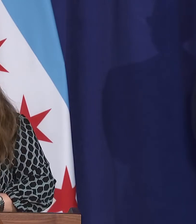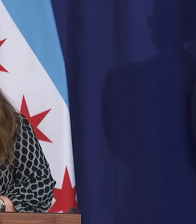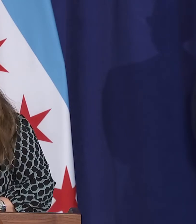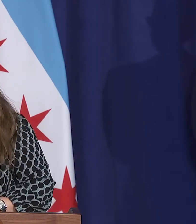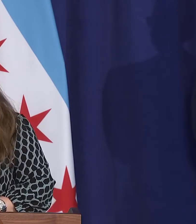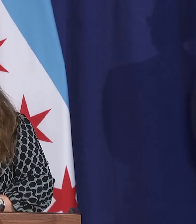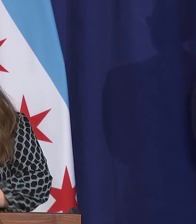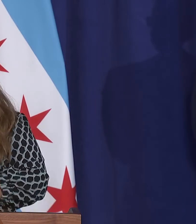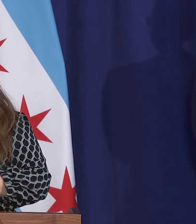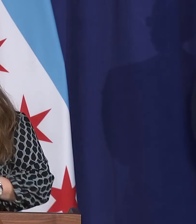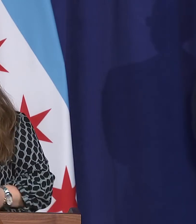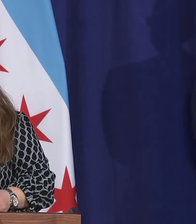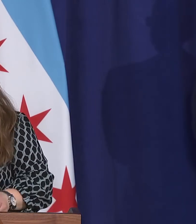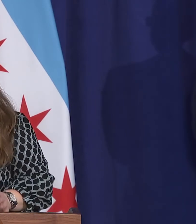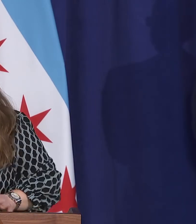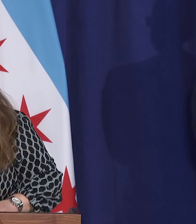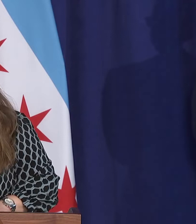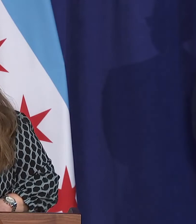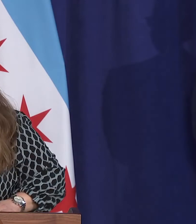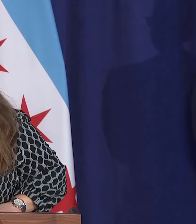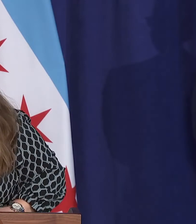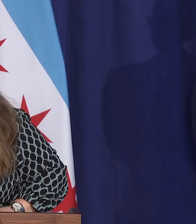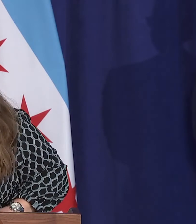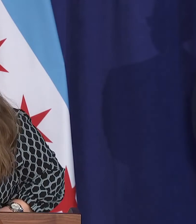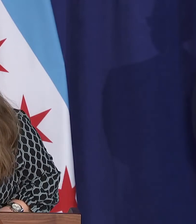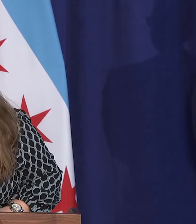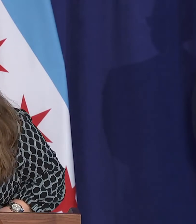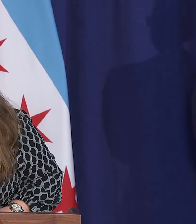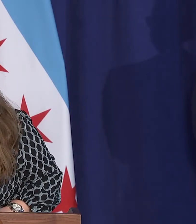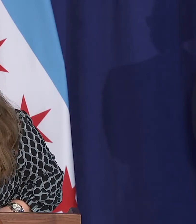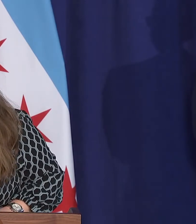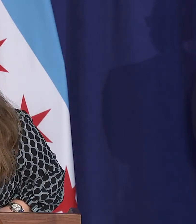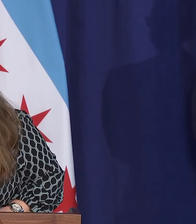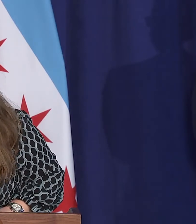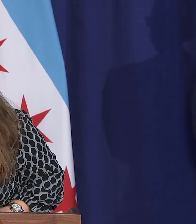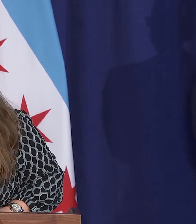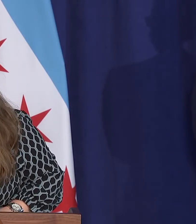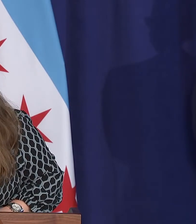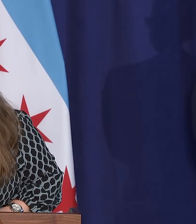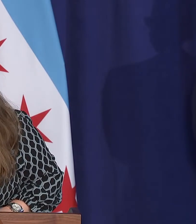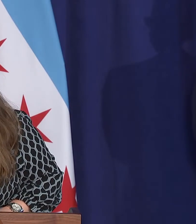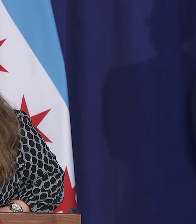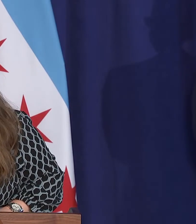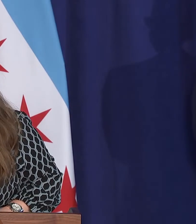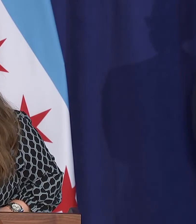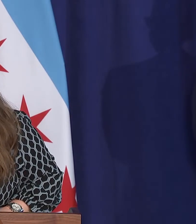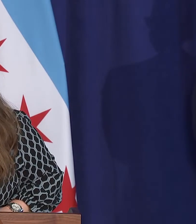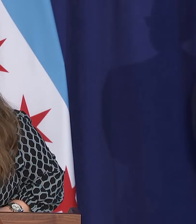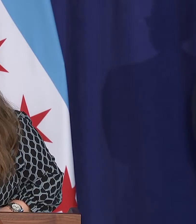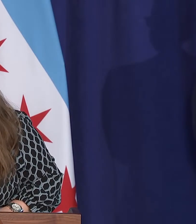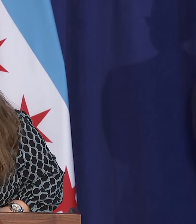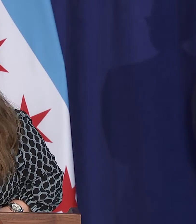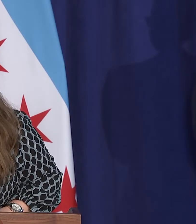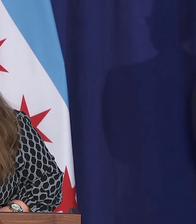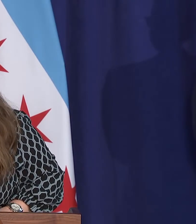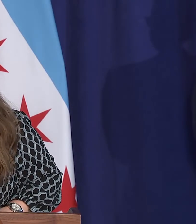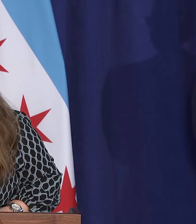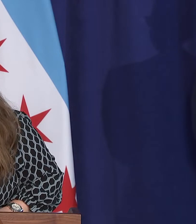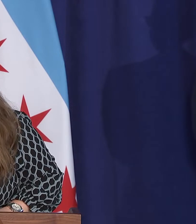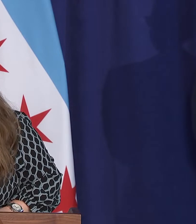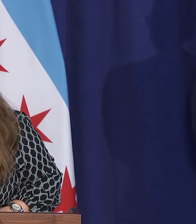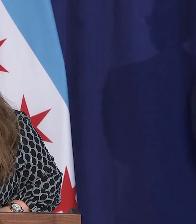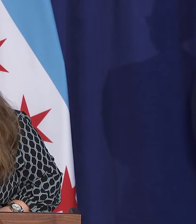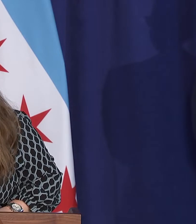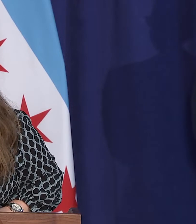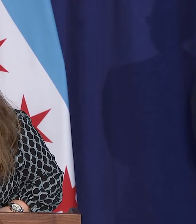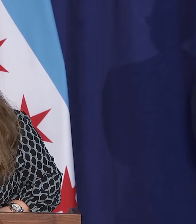evite los viajes que no sean esenciales. Las vacunas han sido la luz en el túnel que hemos estado esperando durante más de un